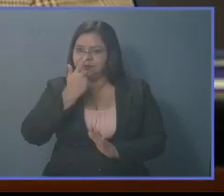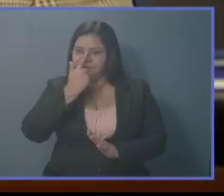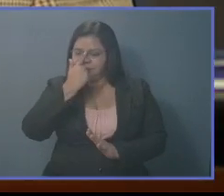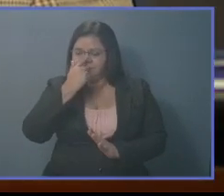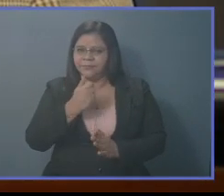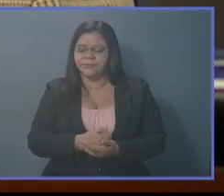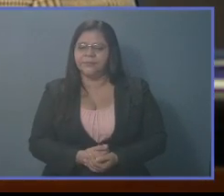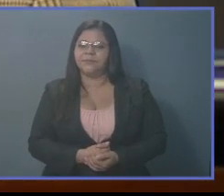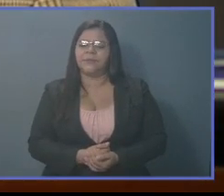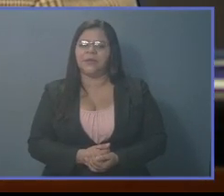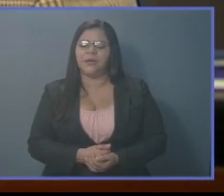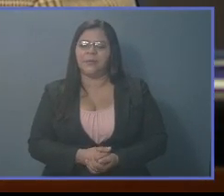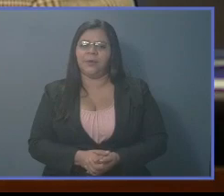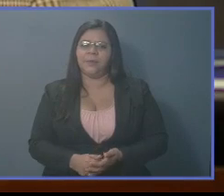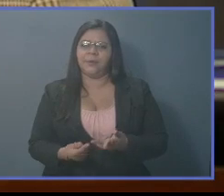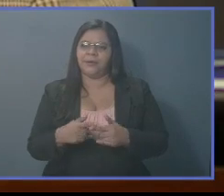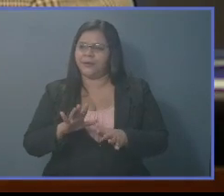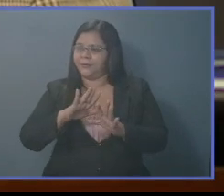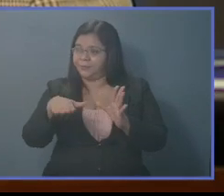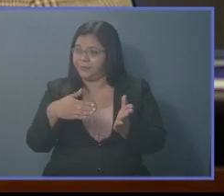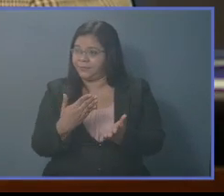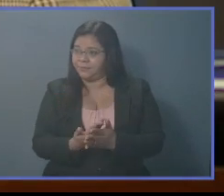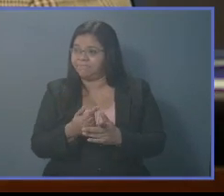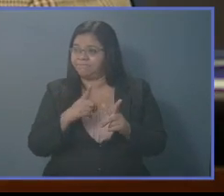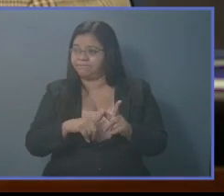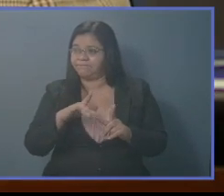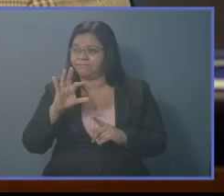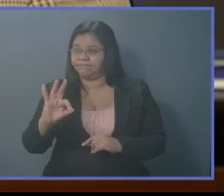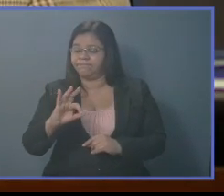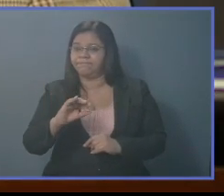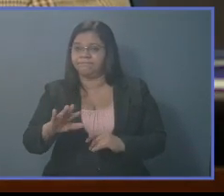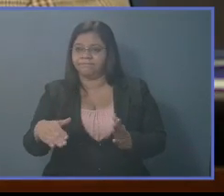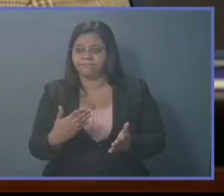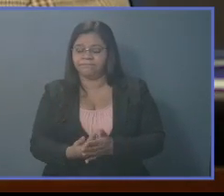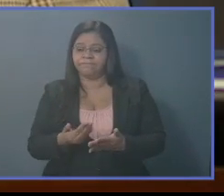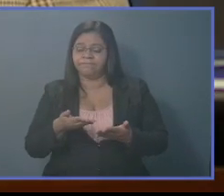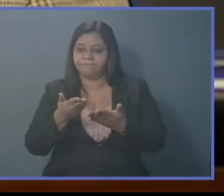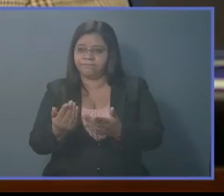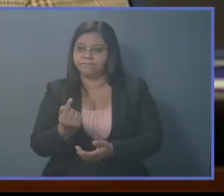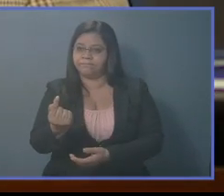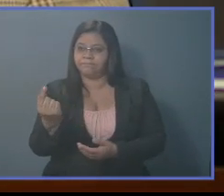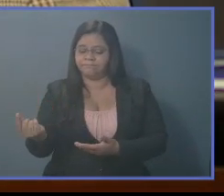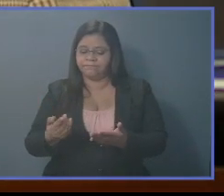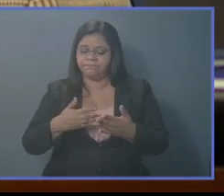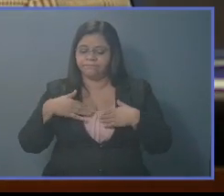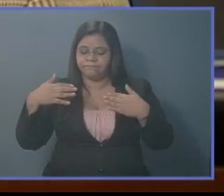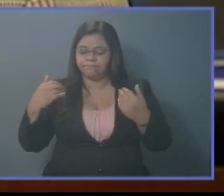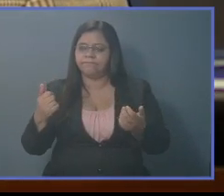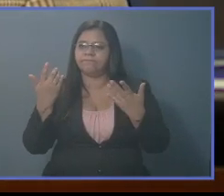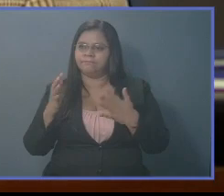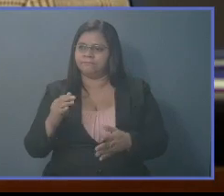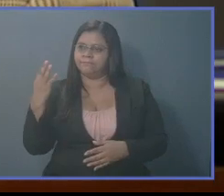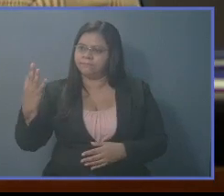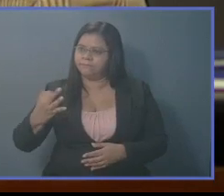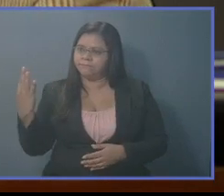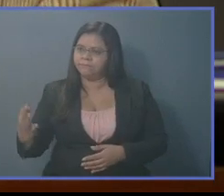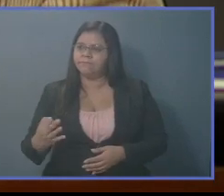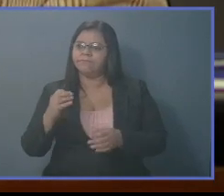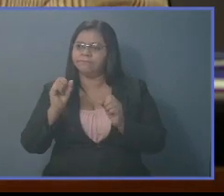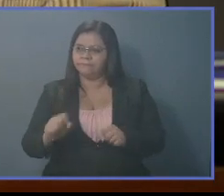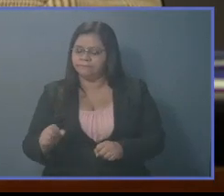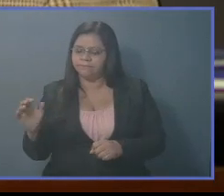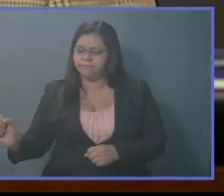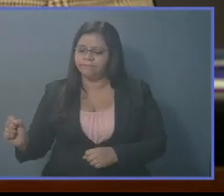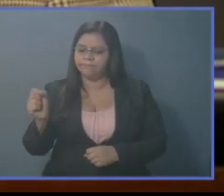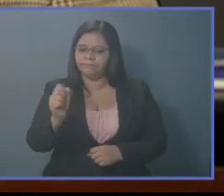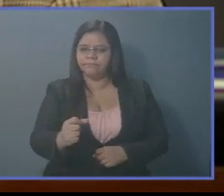protección. Criterios de ingreso. Conjunto de elementos que sirven al profesional de salud para establecer la necesidad de someter a una persona al